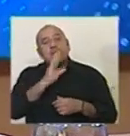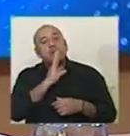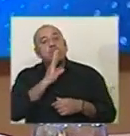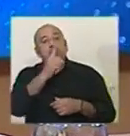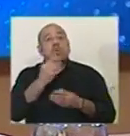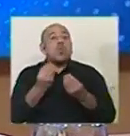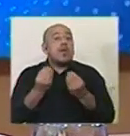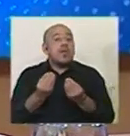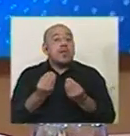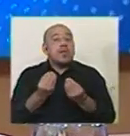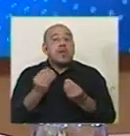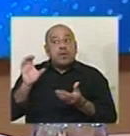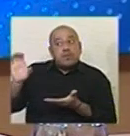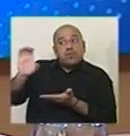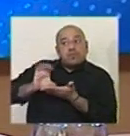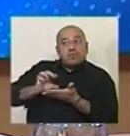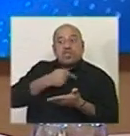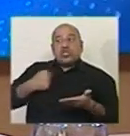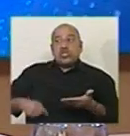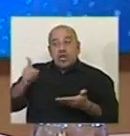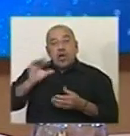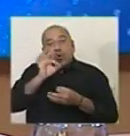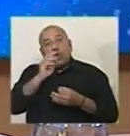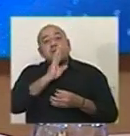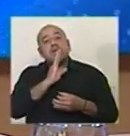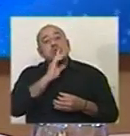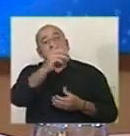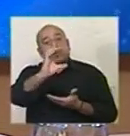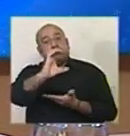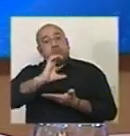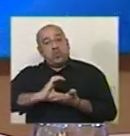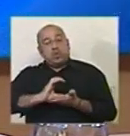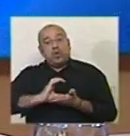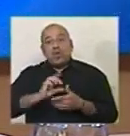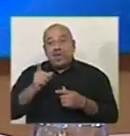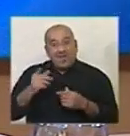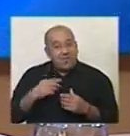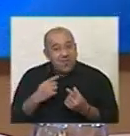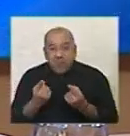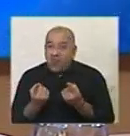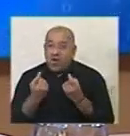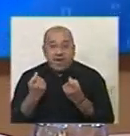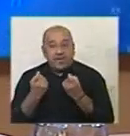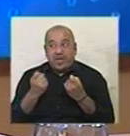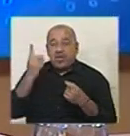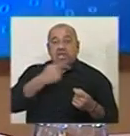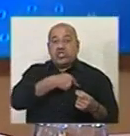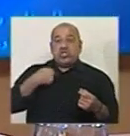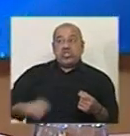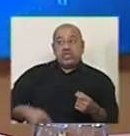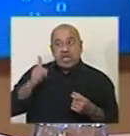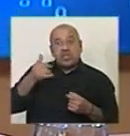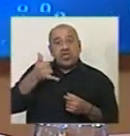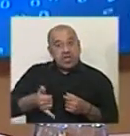chinas, inversiones norteamericanas. Financiamiento, es muy fuerte la política financiera china con mucha capacidad